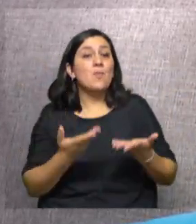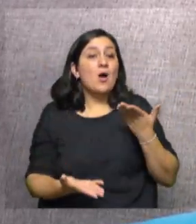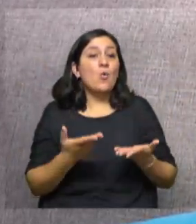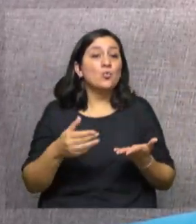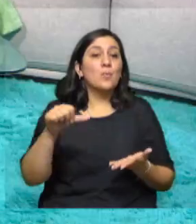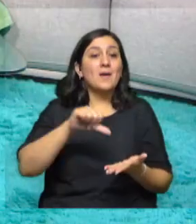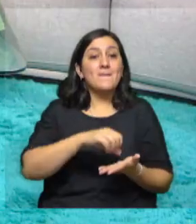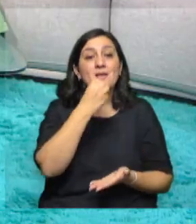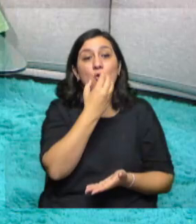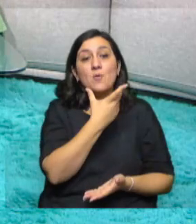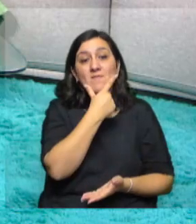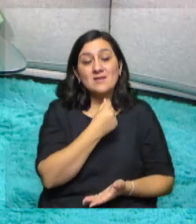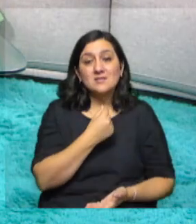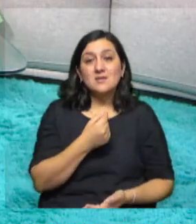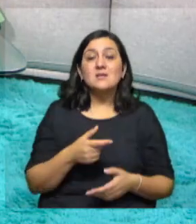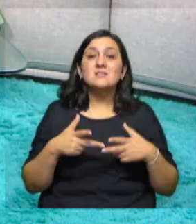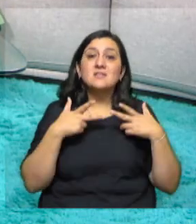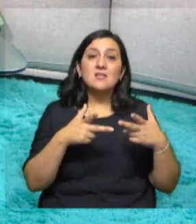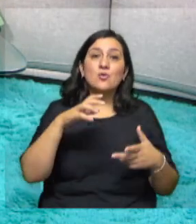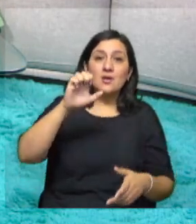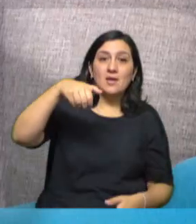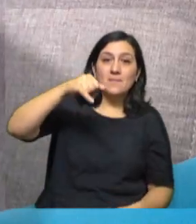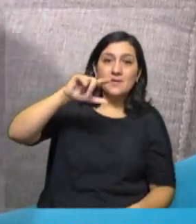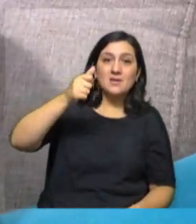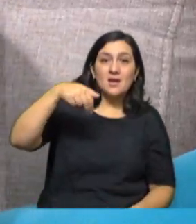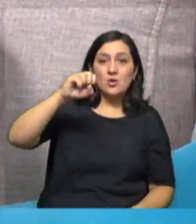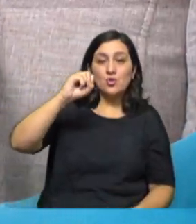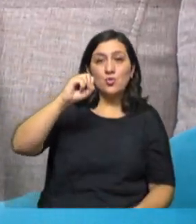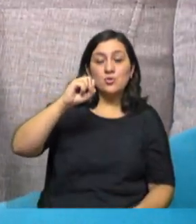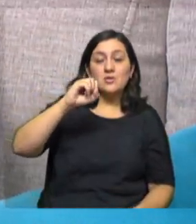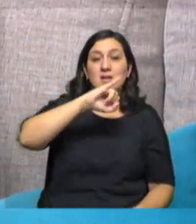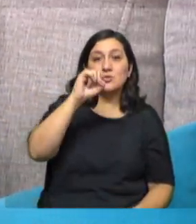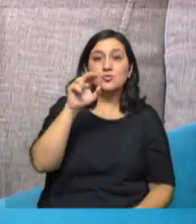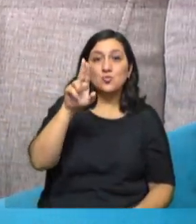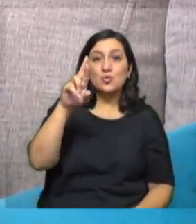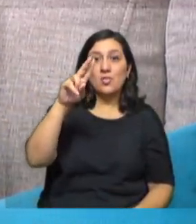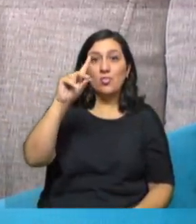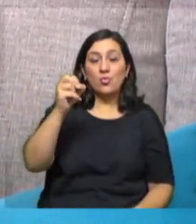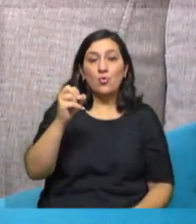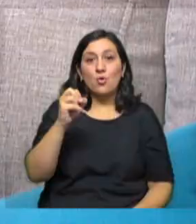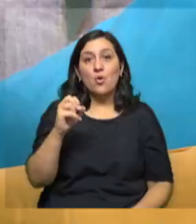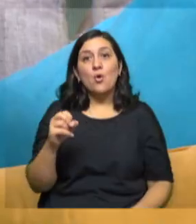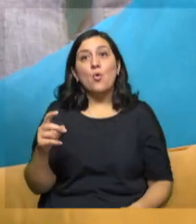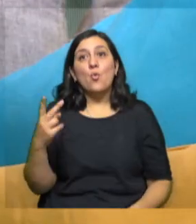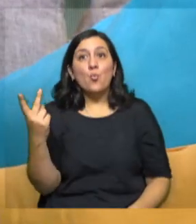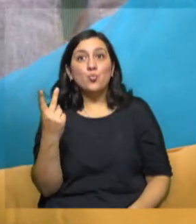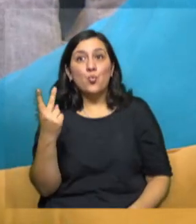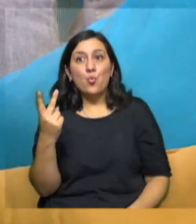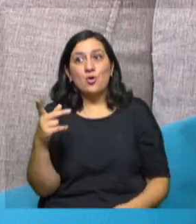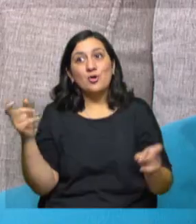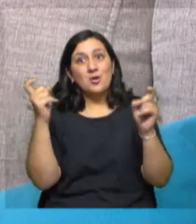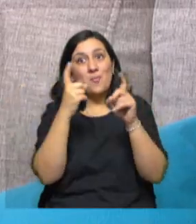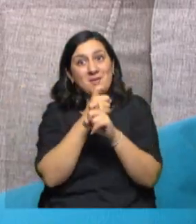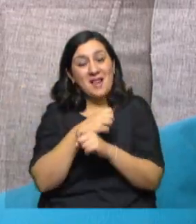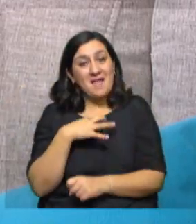Si no te digo, fácil. Si te digo Emiliano y el Zurdo. Un dúo que nos quiere complicar la vida, pero lo